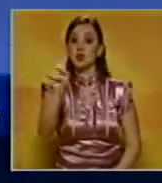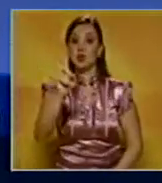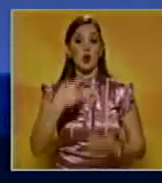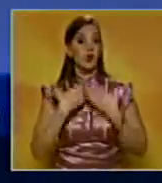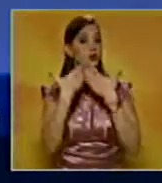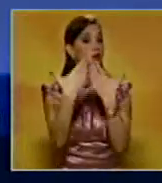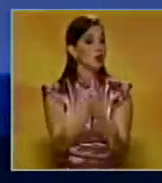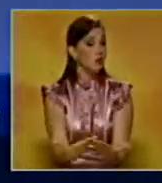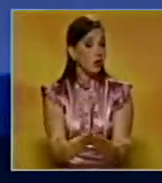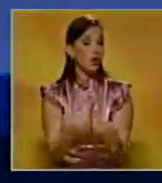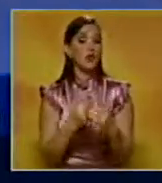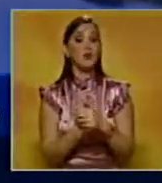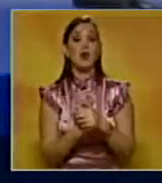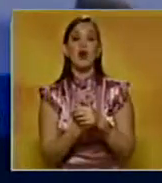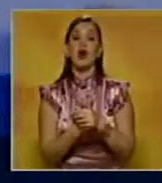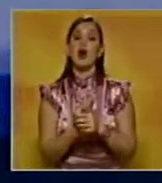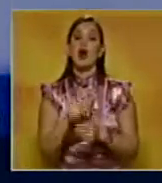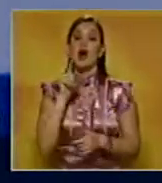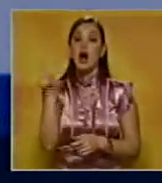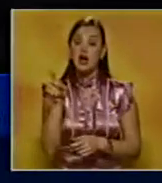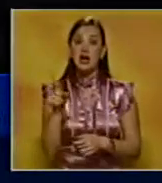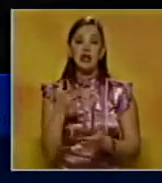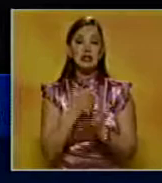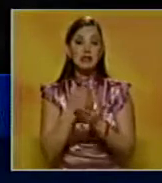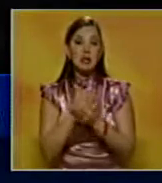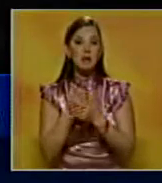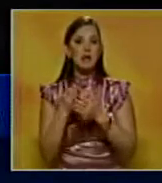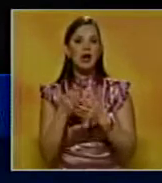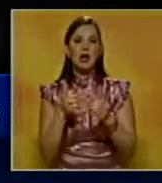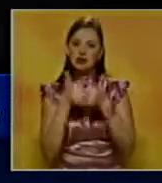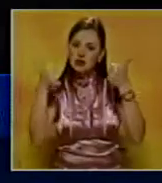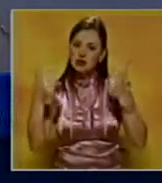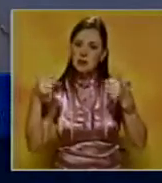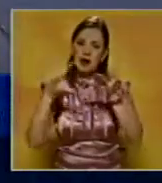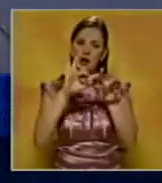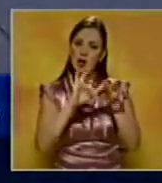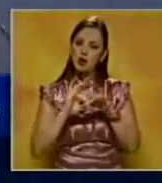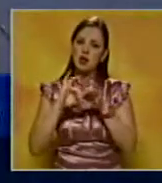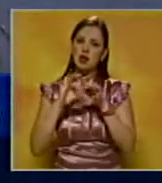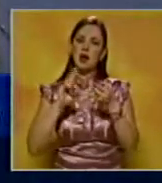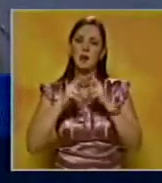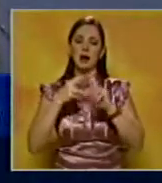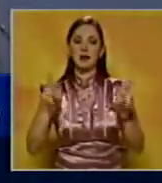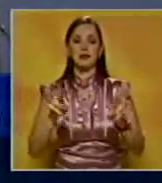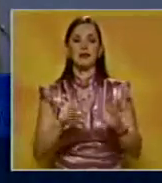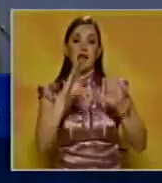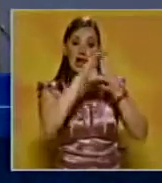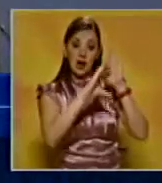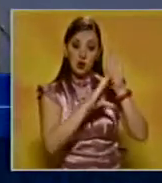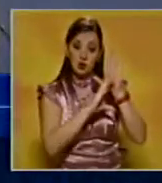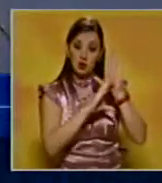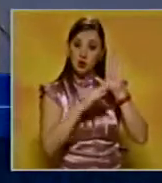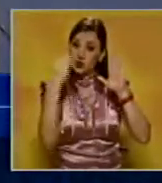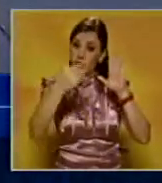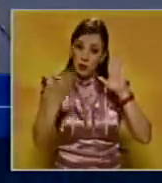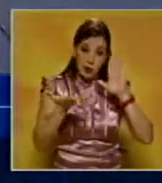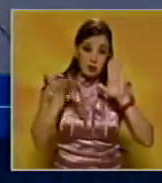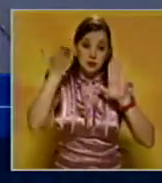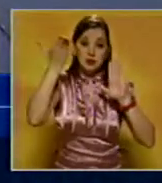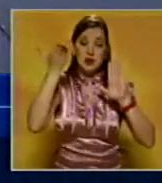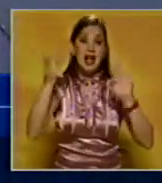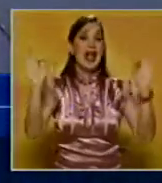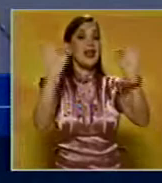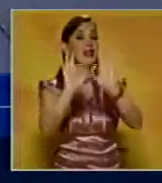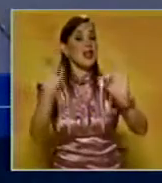se cuestione su unidad, que a su juicio es la base de su convivencia en paz y libertad. La Constitución prevalecerá, que nadie lo